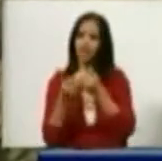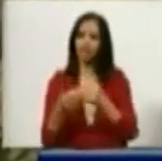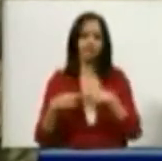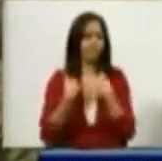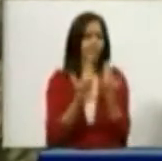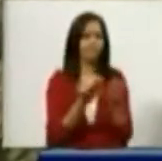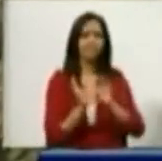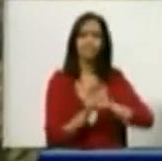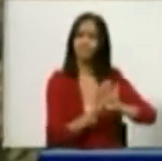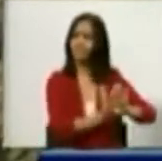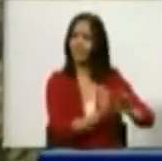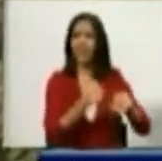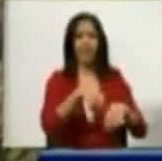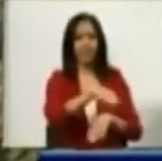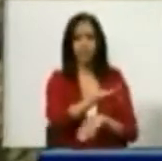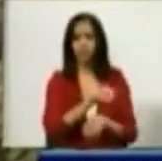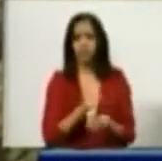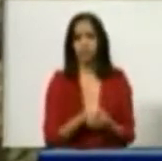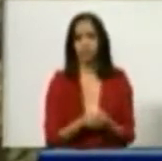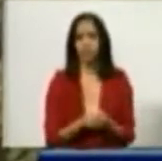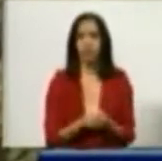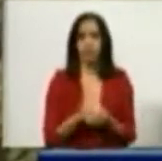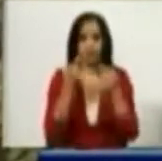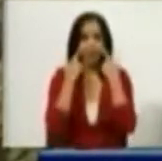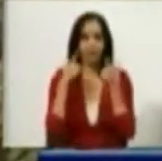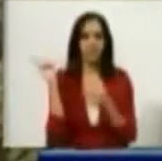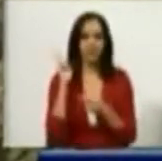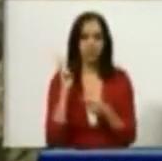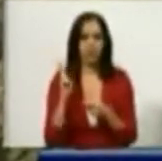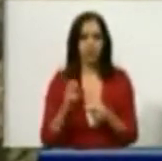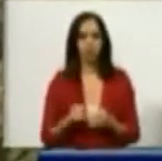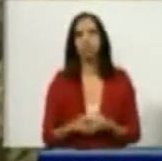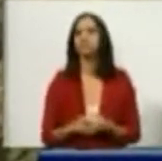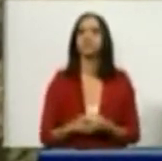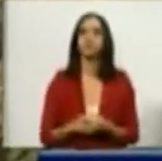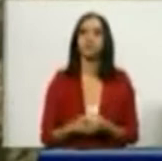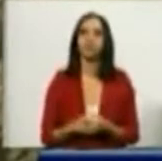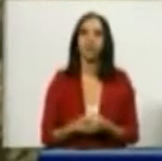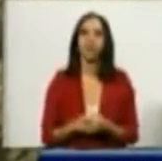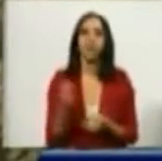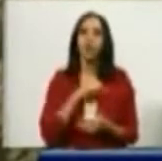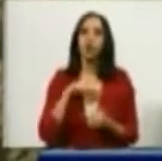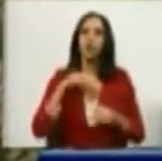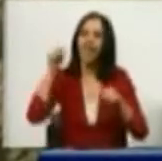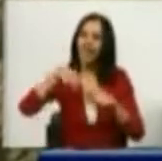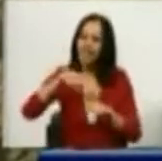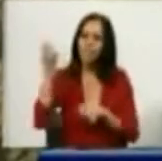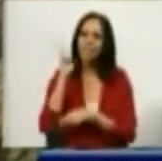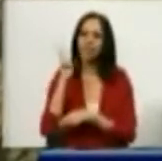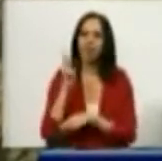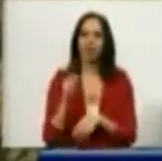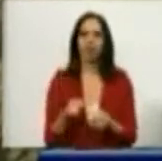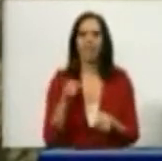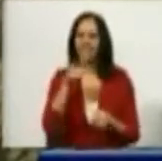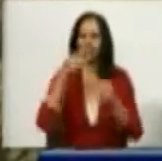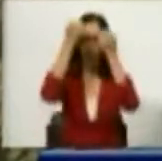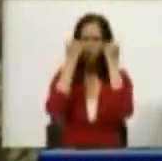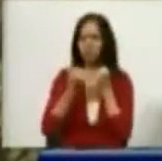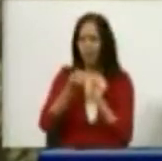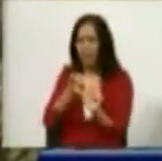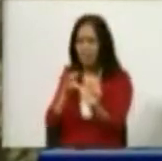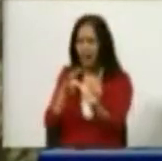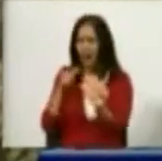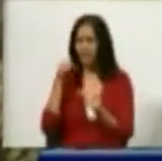se la dejamos a ellos no ven que aquí en Venezuela tenemos allá el amigo Este nosotros aquí en Venezuela ellos Juan enviaron violencia